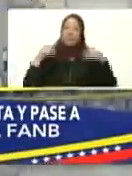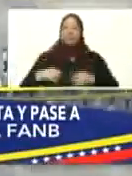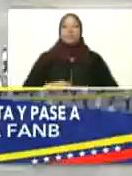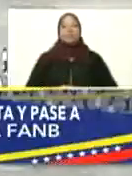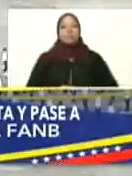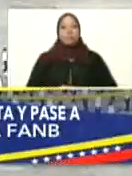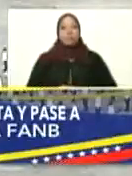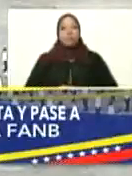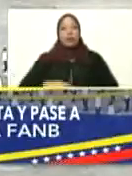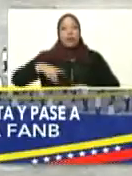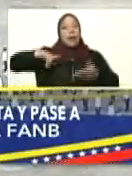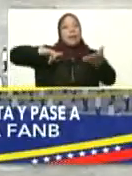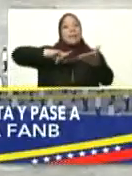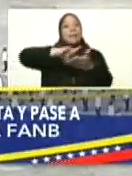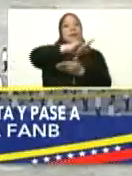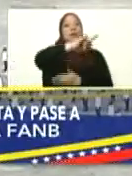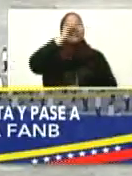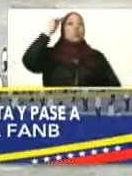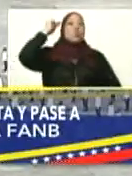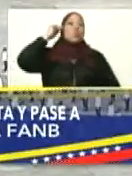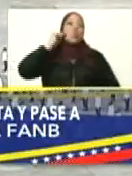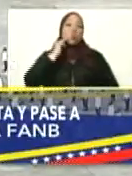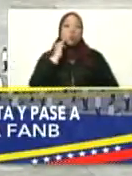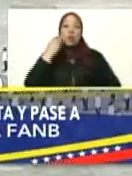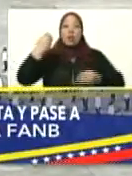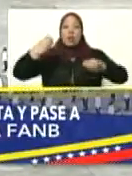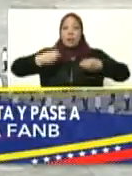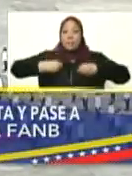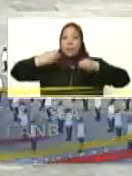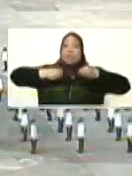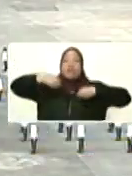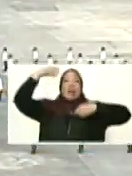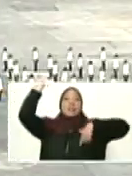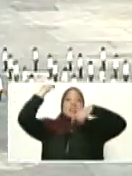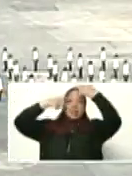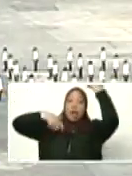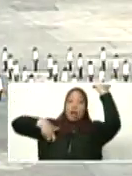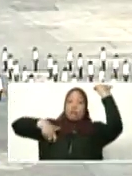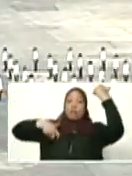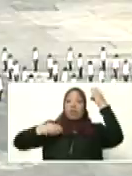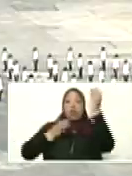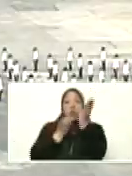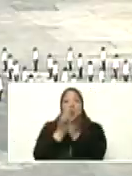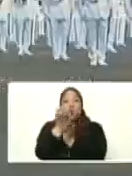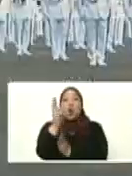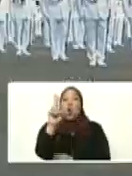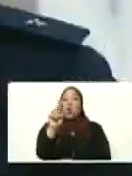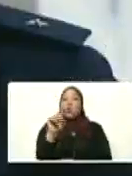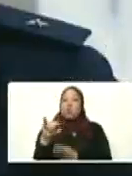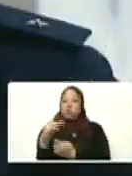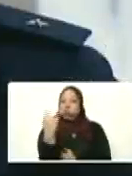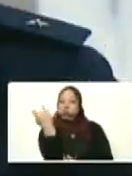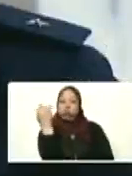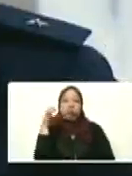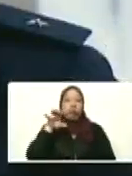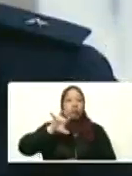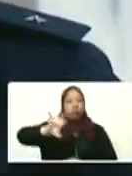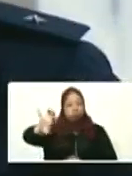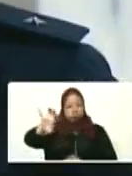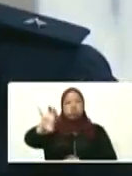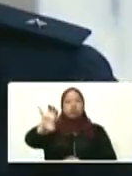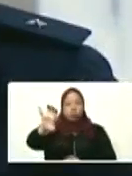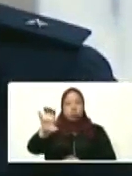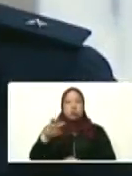Aviación Militar Bolivariana. ¡Chávez vive! La patria sigue. ¡Leales siempre! ¡Traidores nunca! Mi comandante en